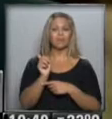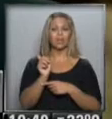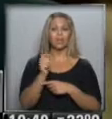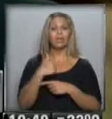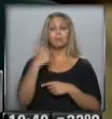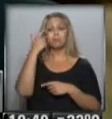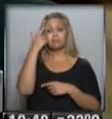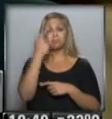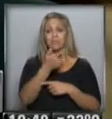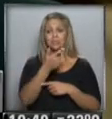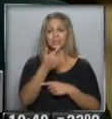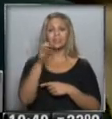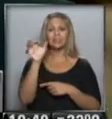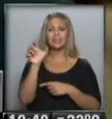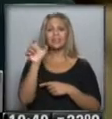indudablemente